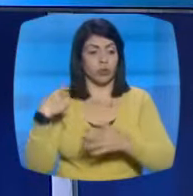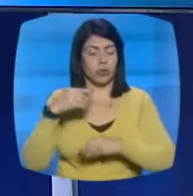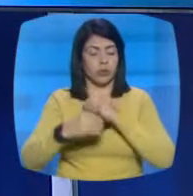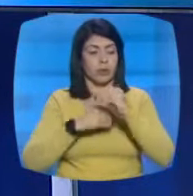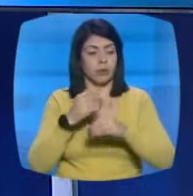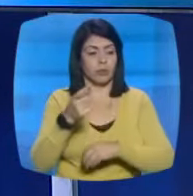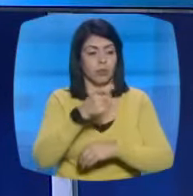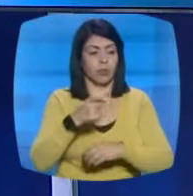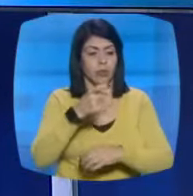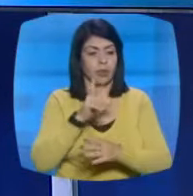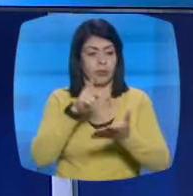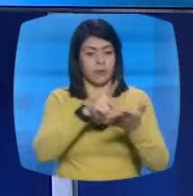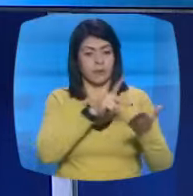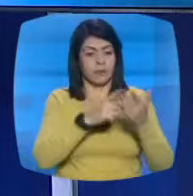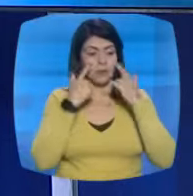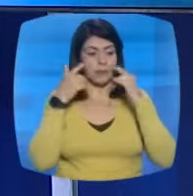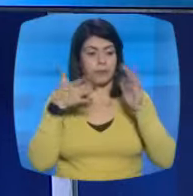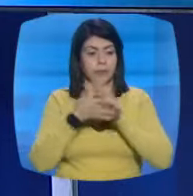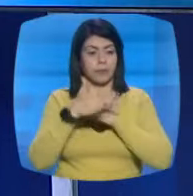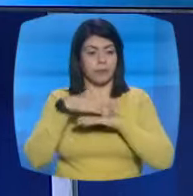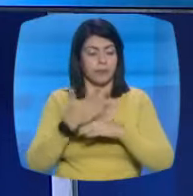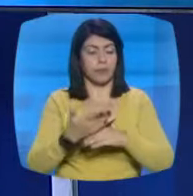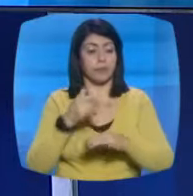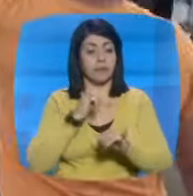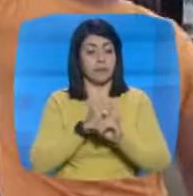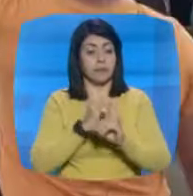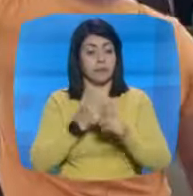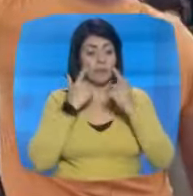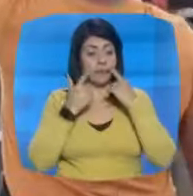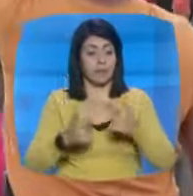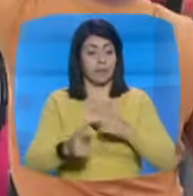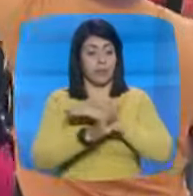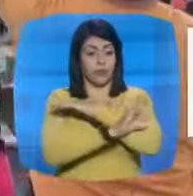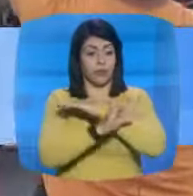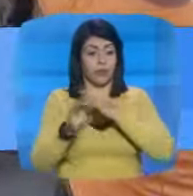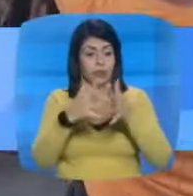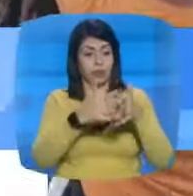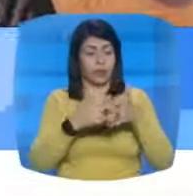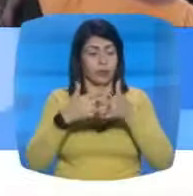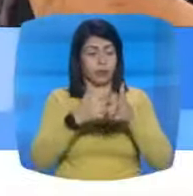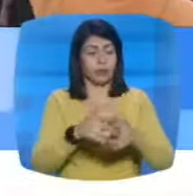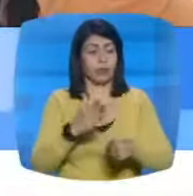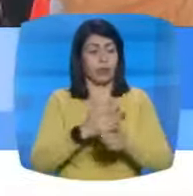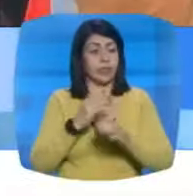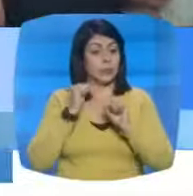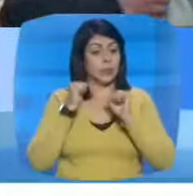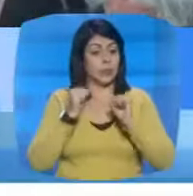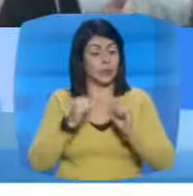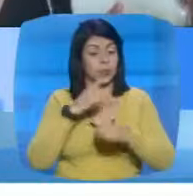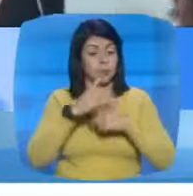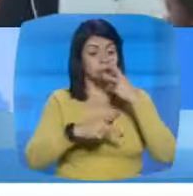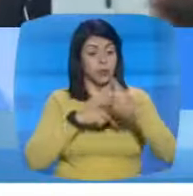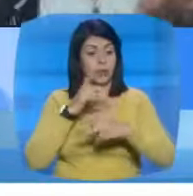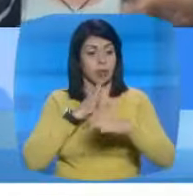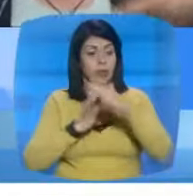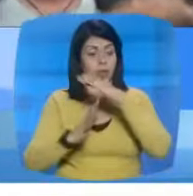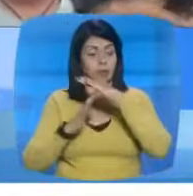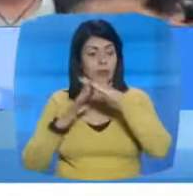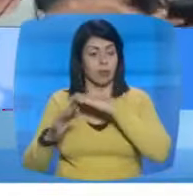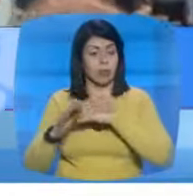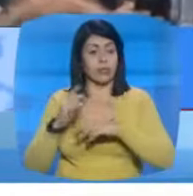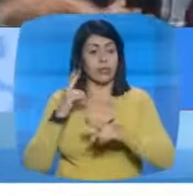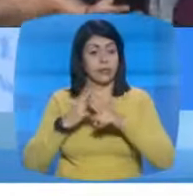ahora por buscar audiencias a través de la aplicación de las autoridades fronterizas estadounidenses ante el endurecimiento de las políticas migratorias,